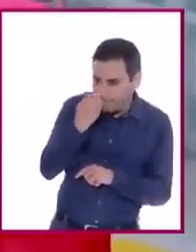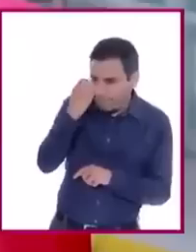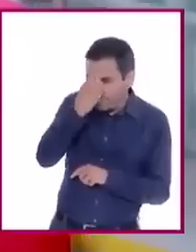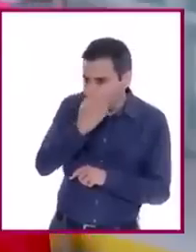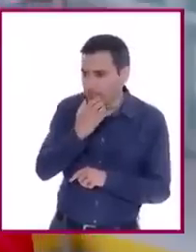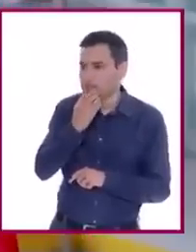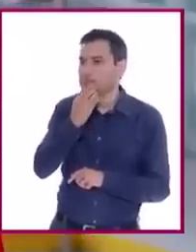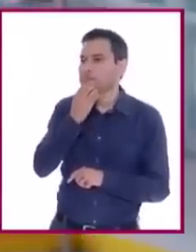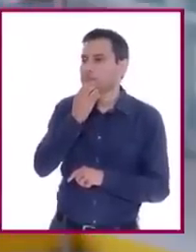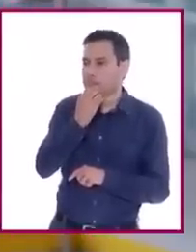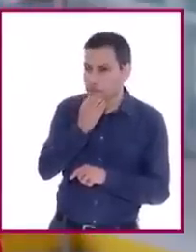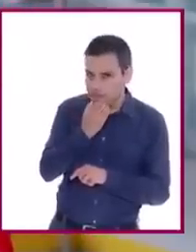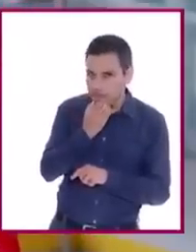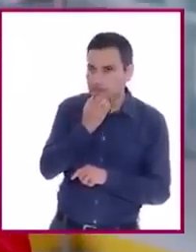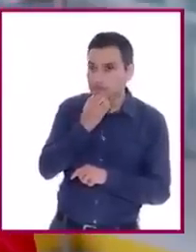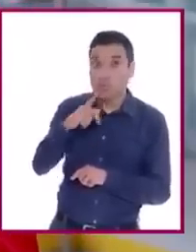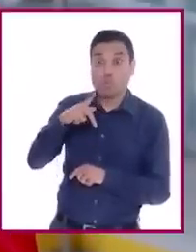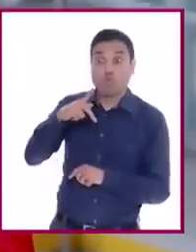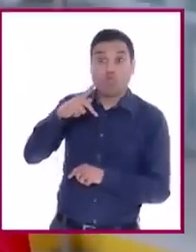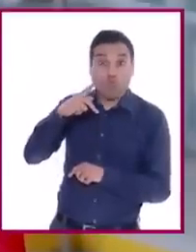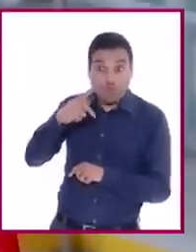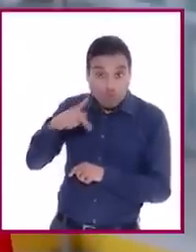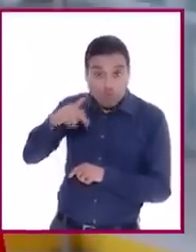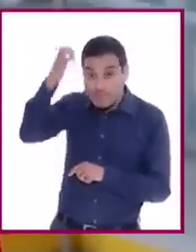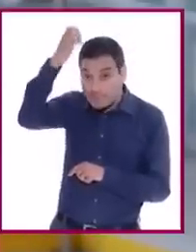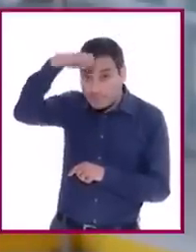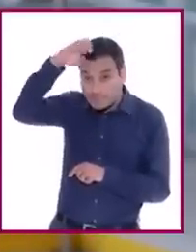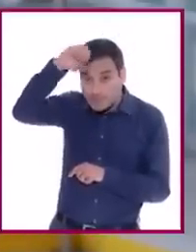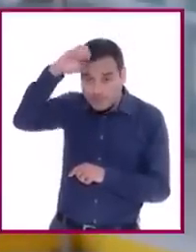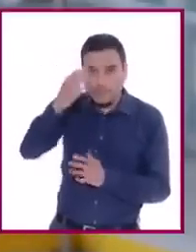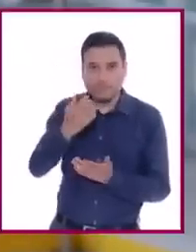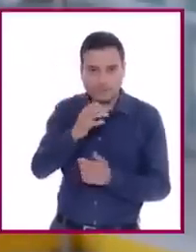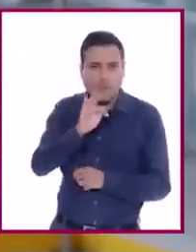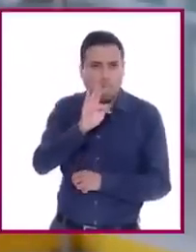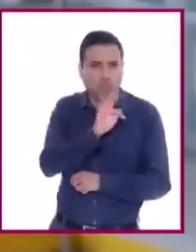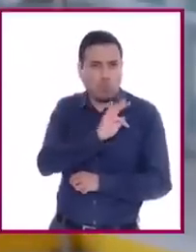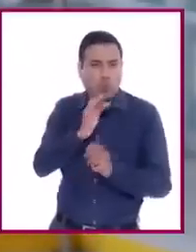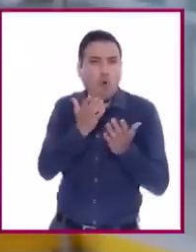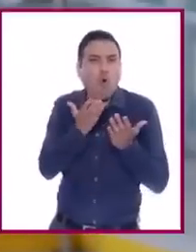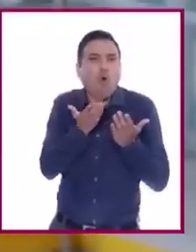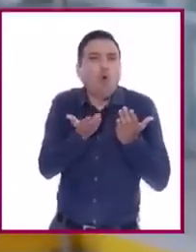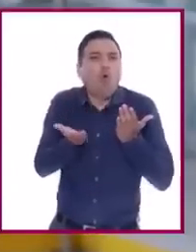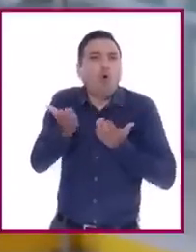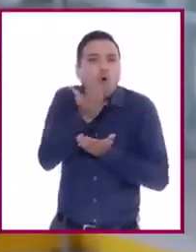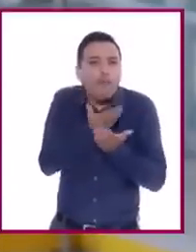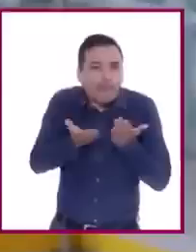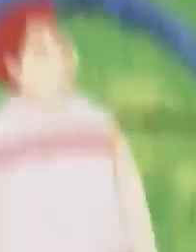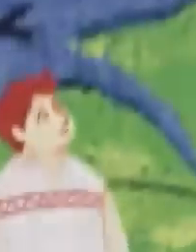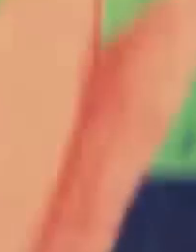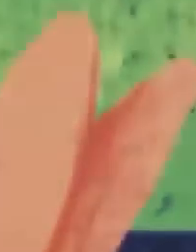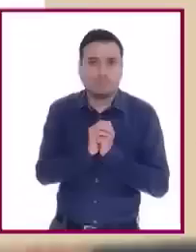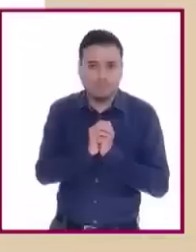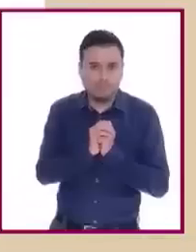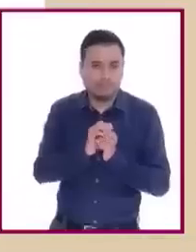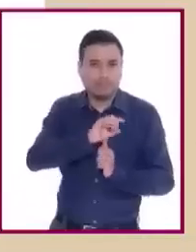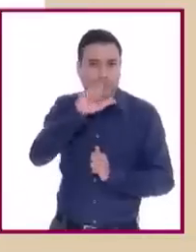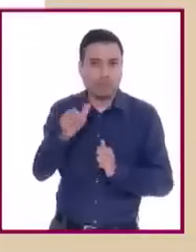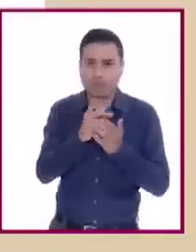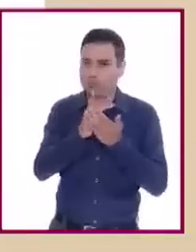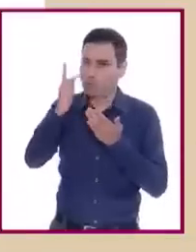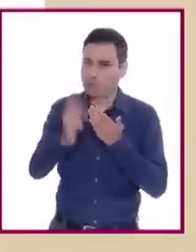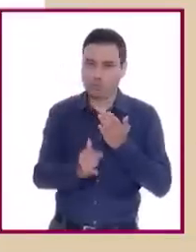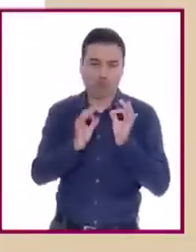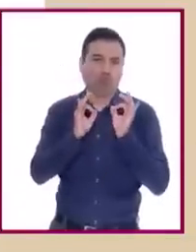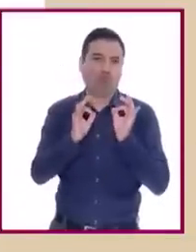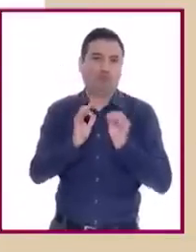compartir experiencias propias para que las niñas y niños logren un proyecto sólido este proyecto